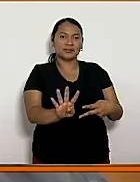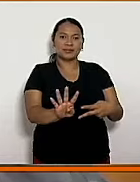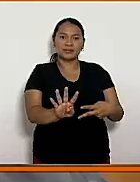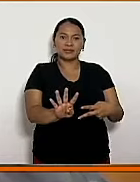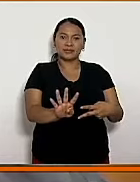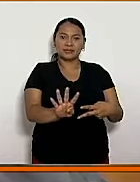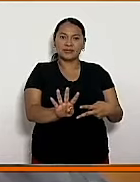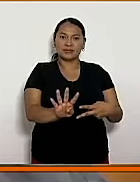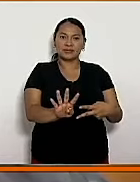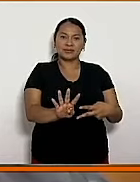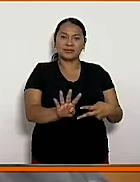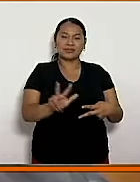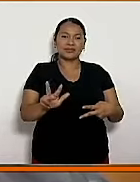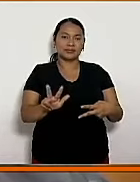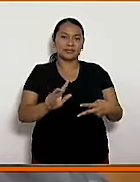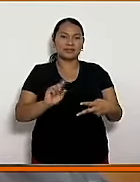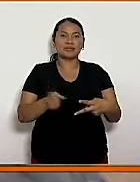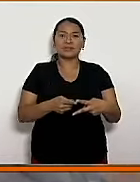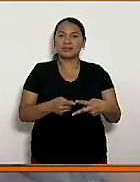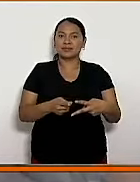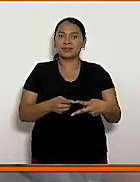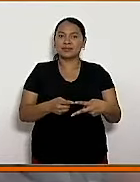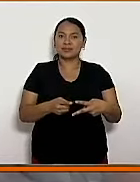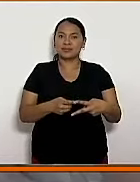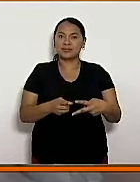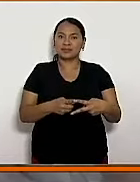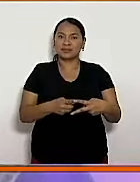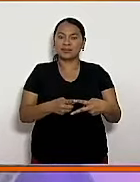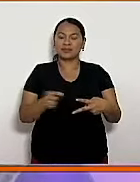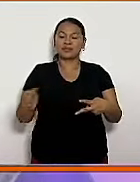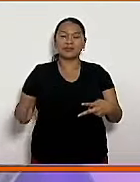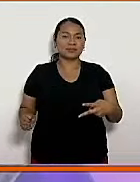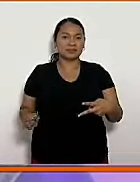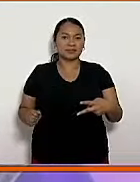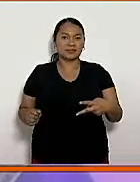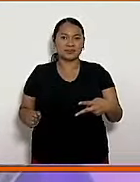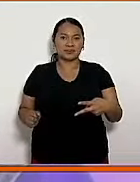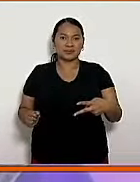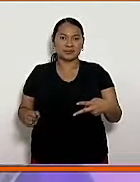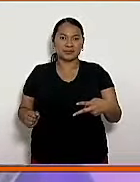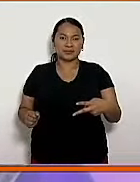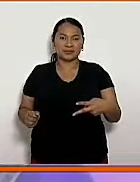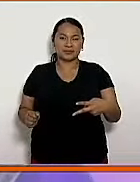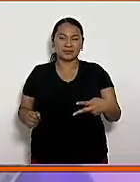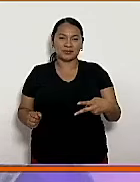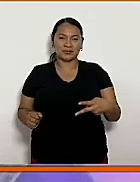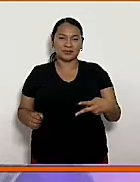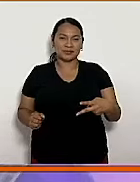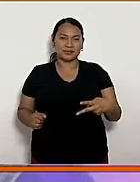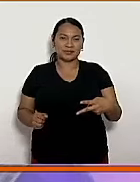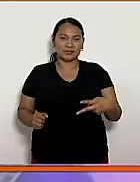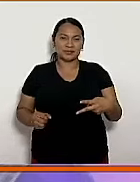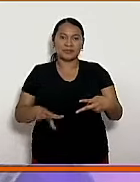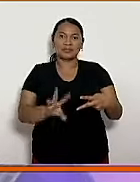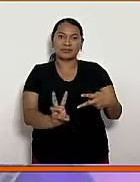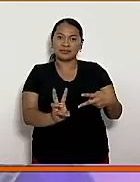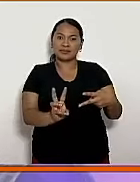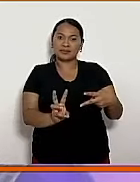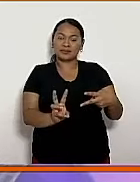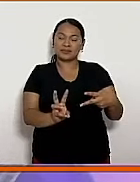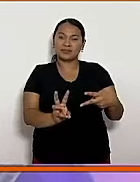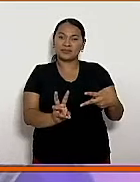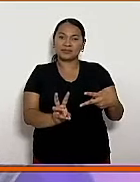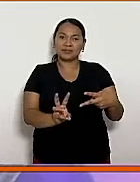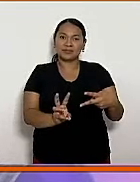Segundo dígito, el 3. Segundo número ganador, su primer dígito. Este es el 6.